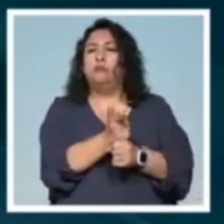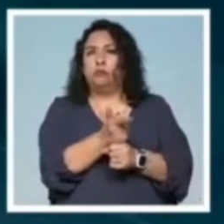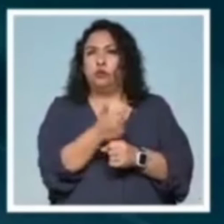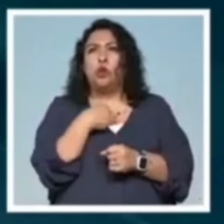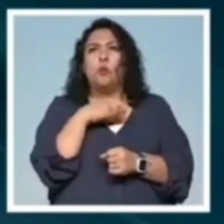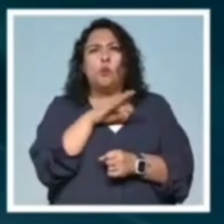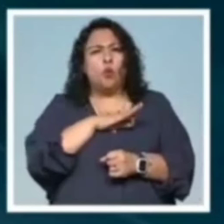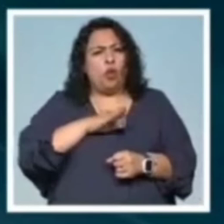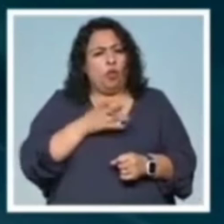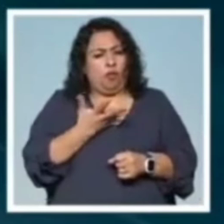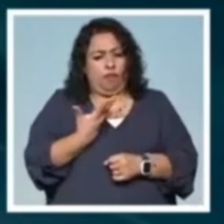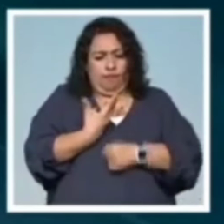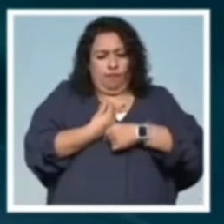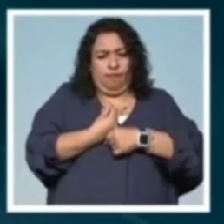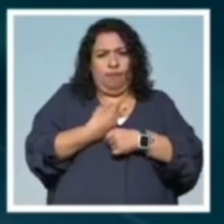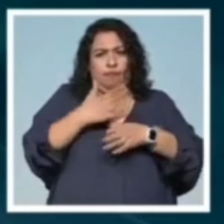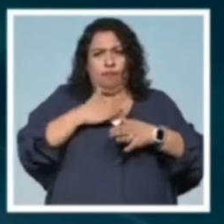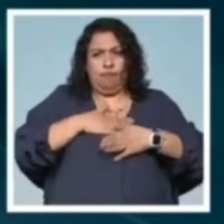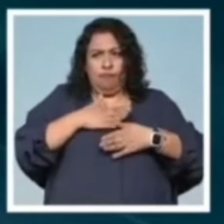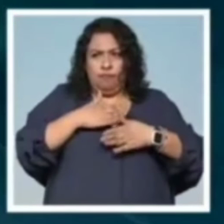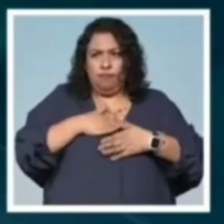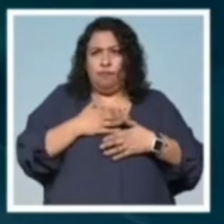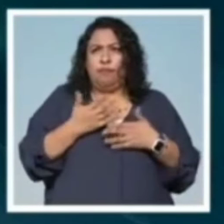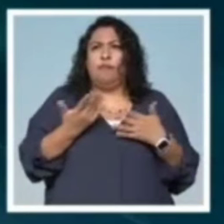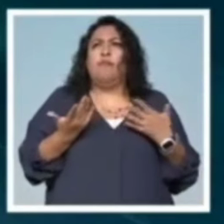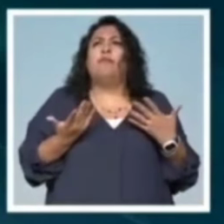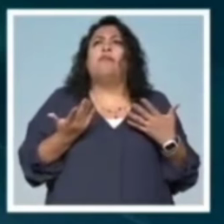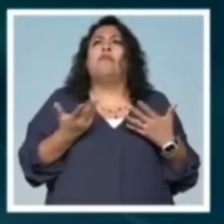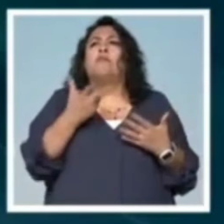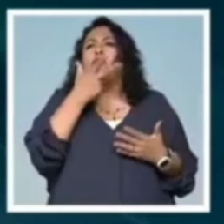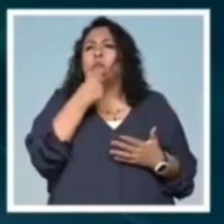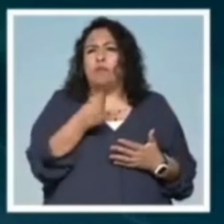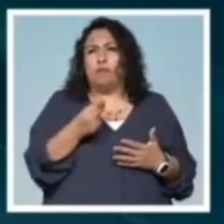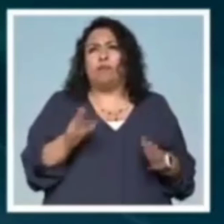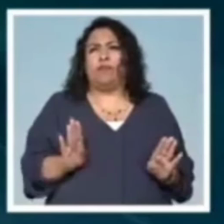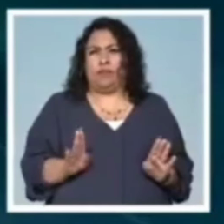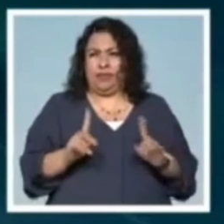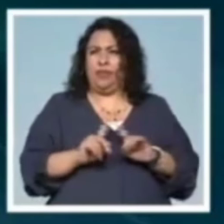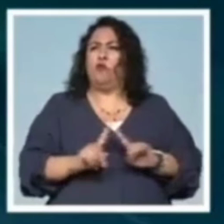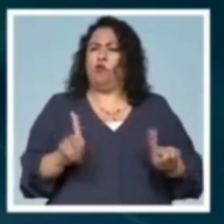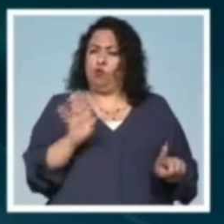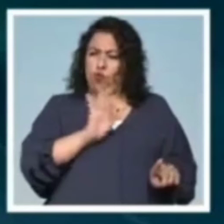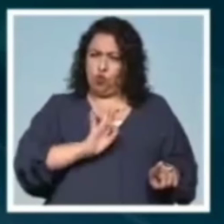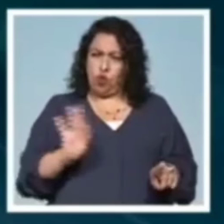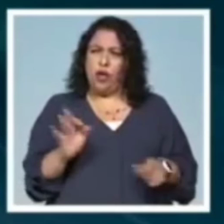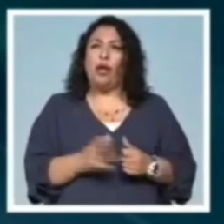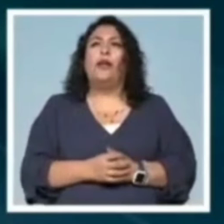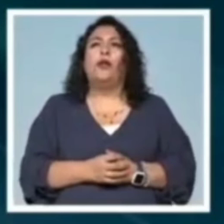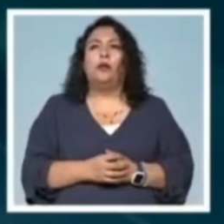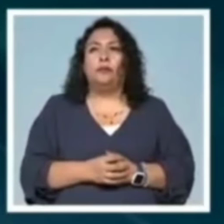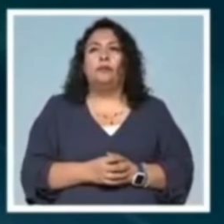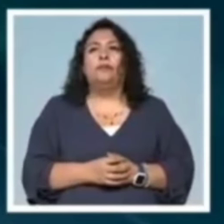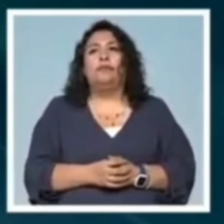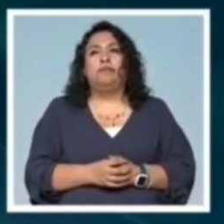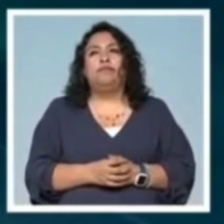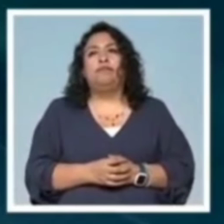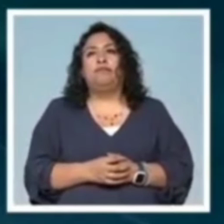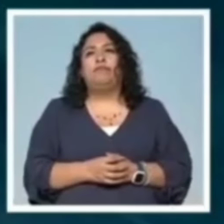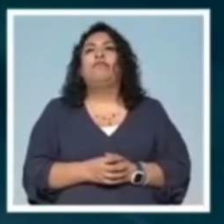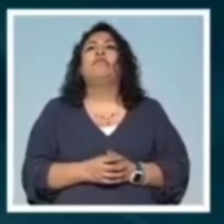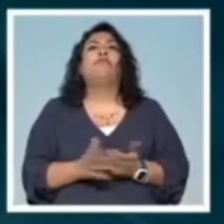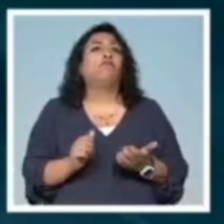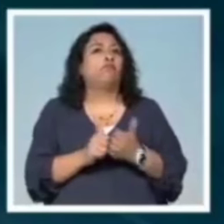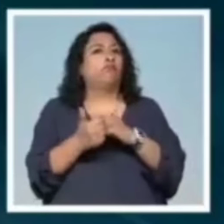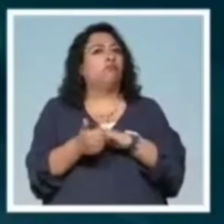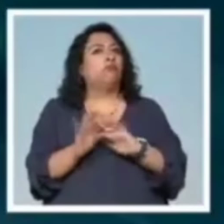ser otro tipo de masculinidad, puedo ejercer otra masculinidad. Y se